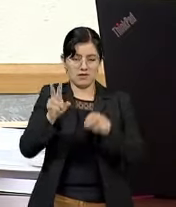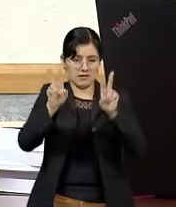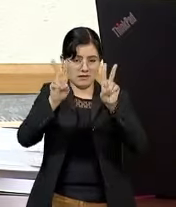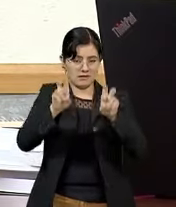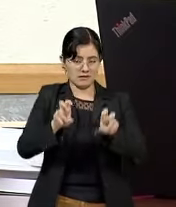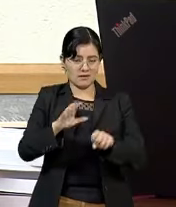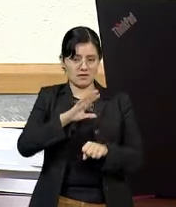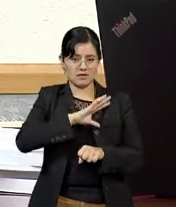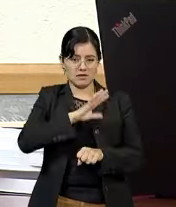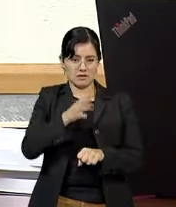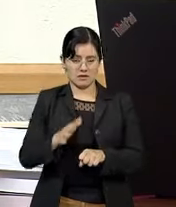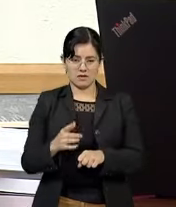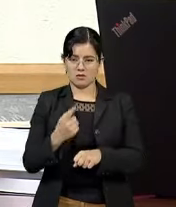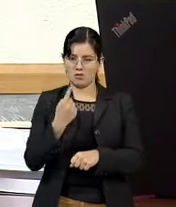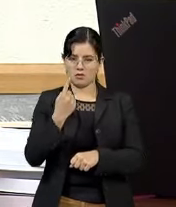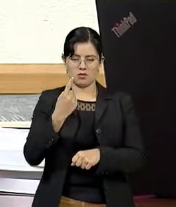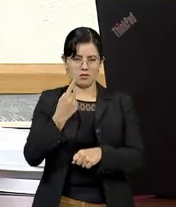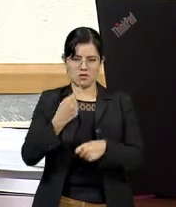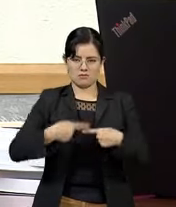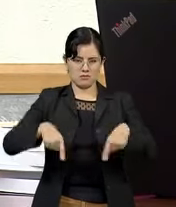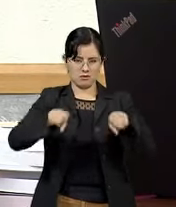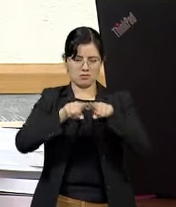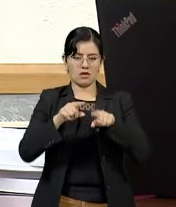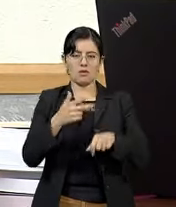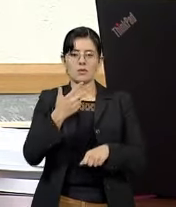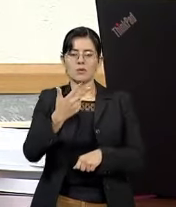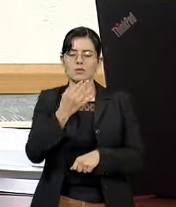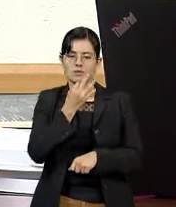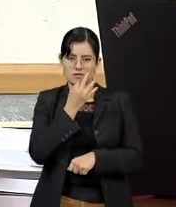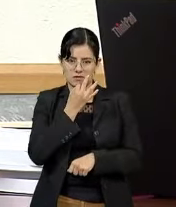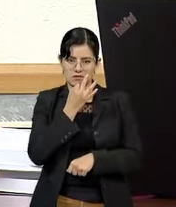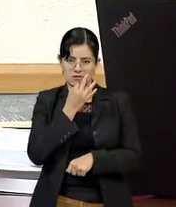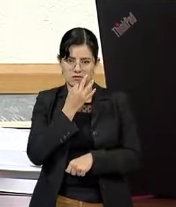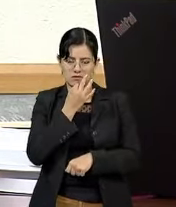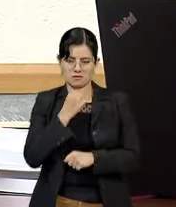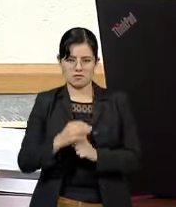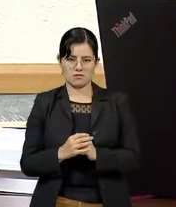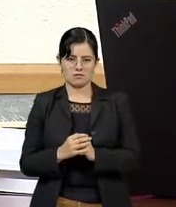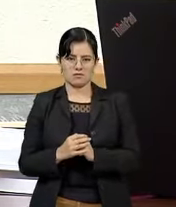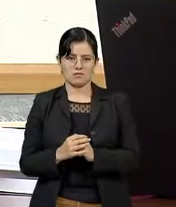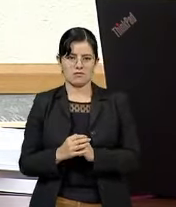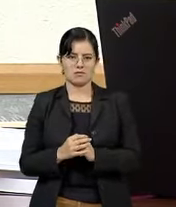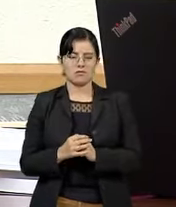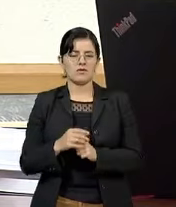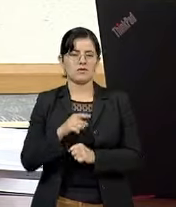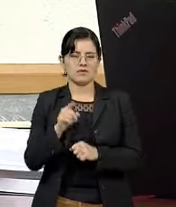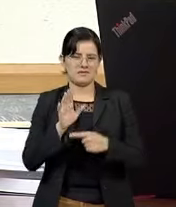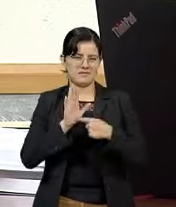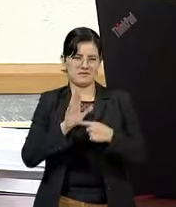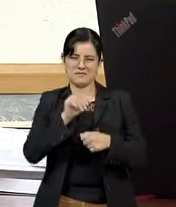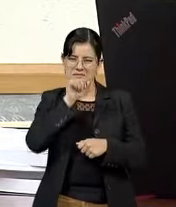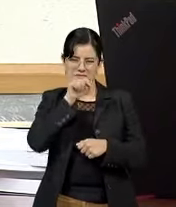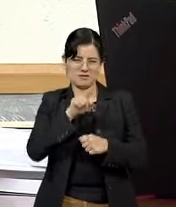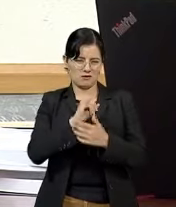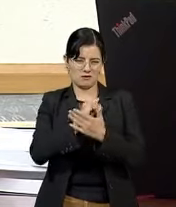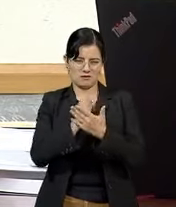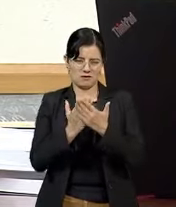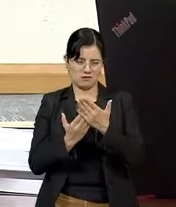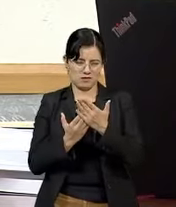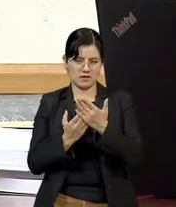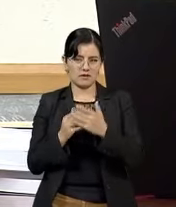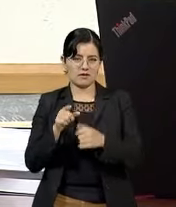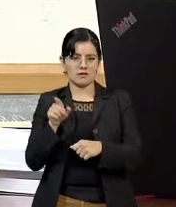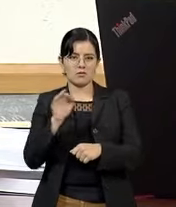recuerdo que haremos una sola Ronda de 8 minutos Si no vamos como en la ación de un informe no hay